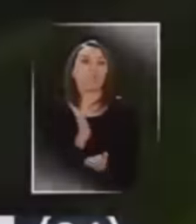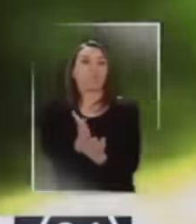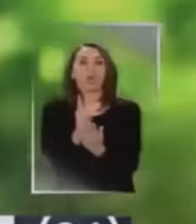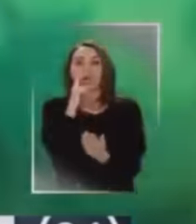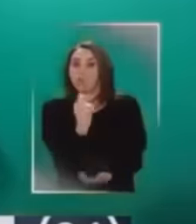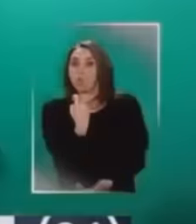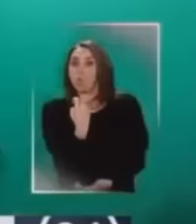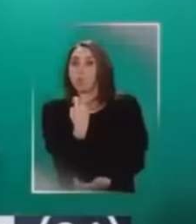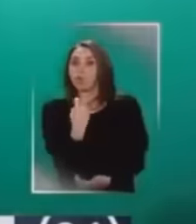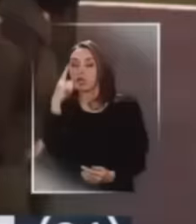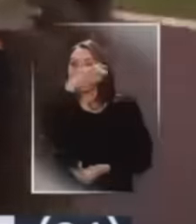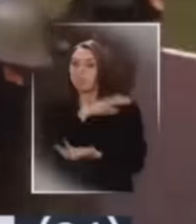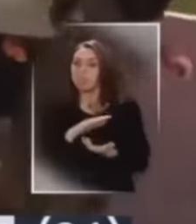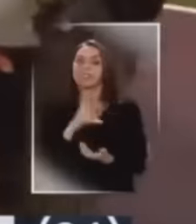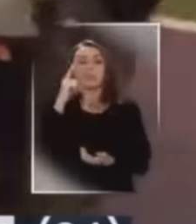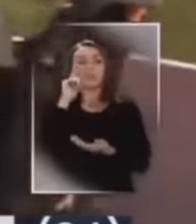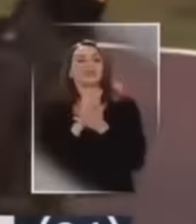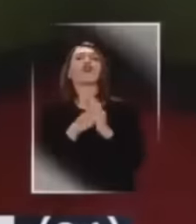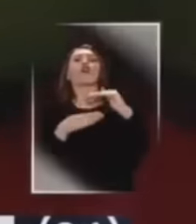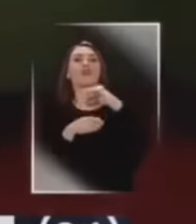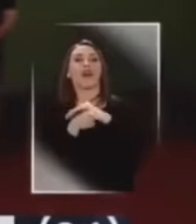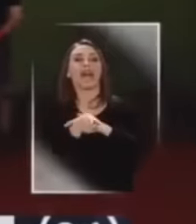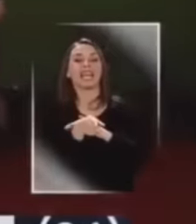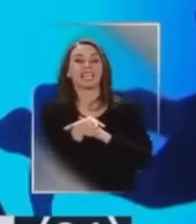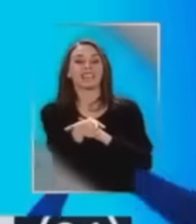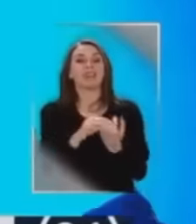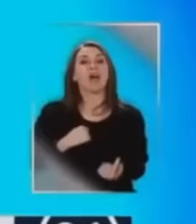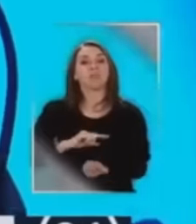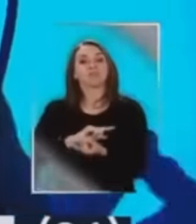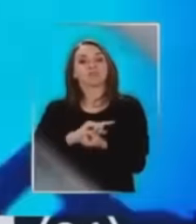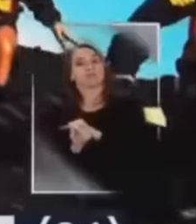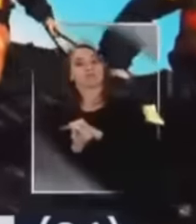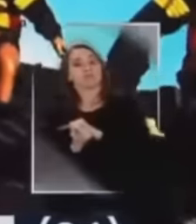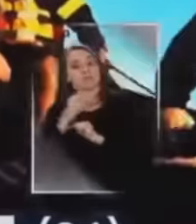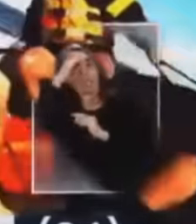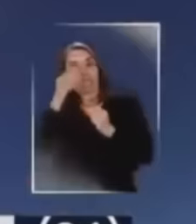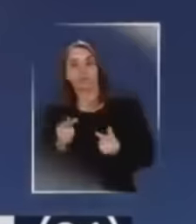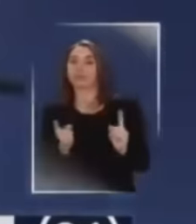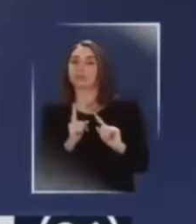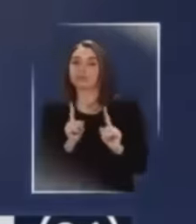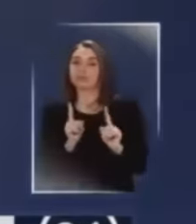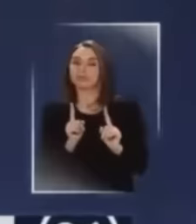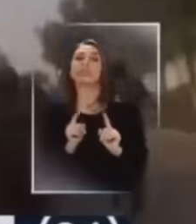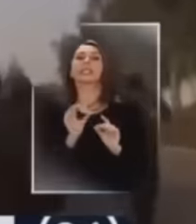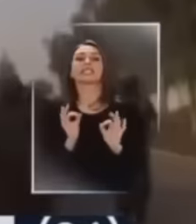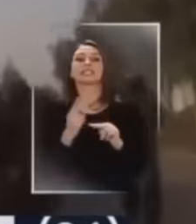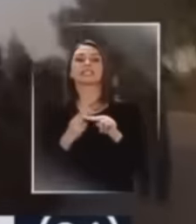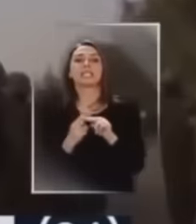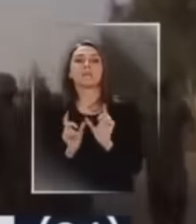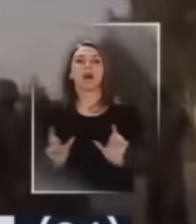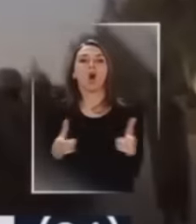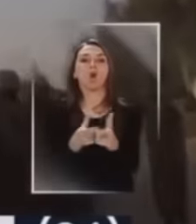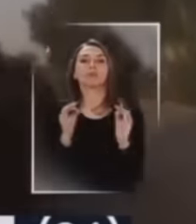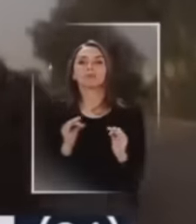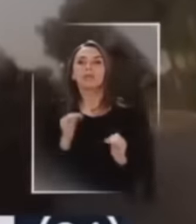complejo. Por eso, no todos los que entran salen convertidos en verdaderos expertos en operaciones especiales. ¡Tira